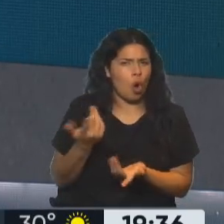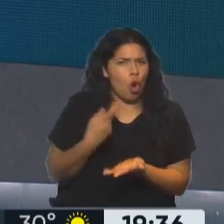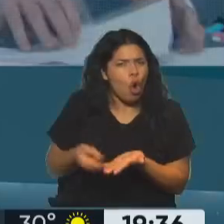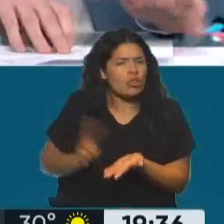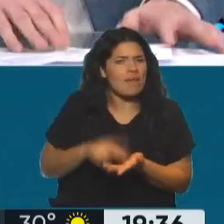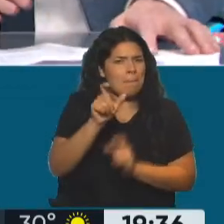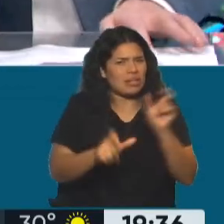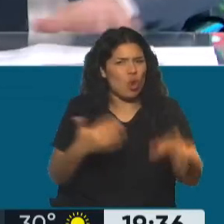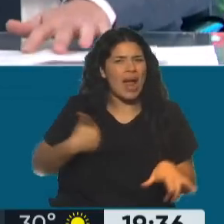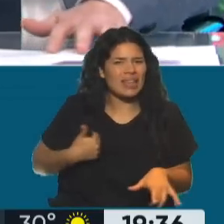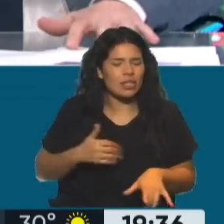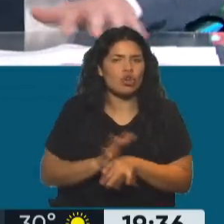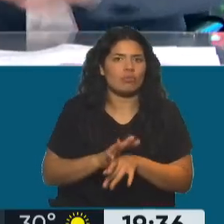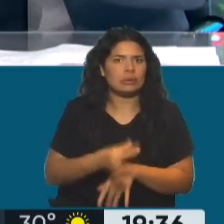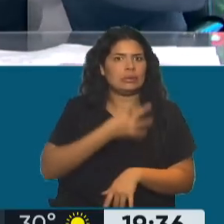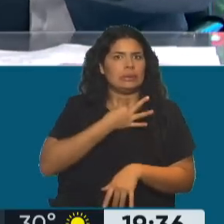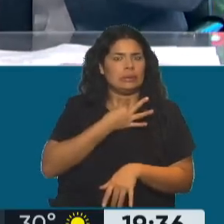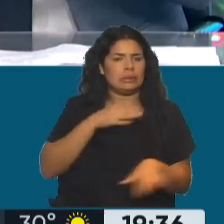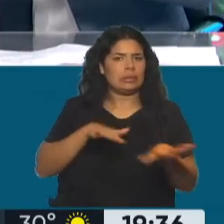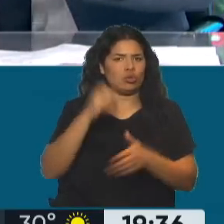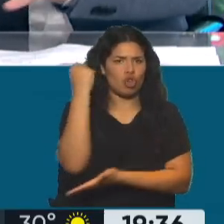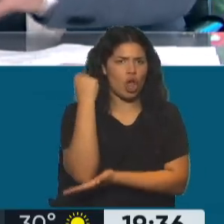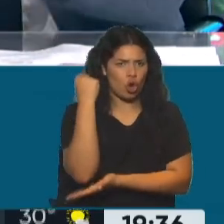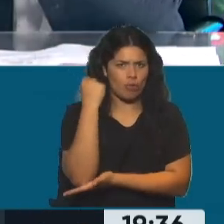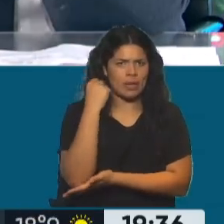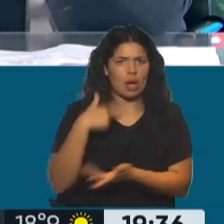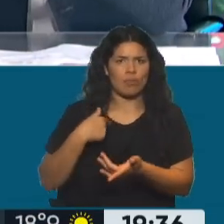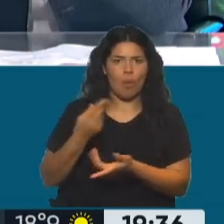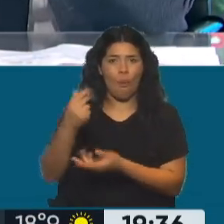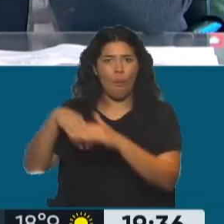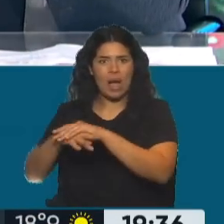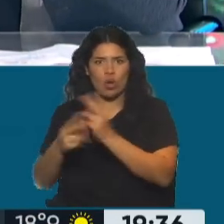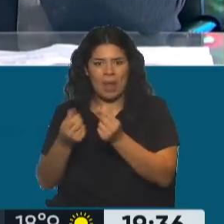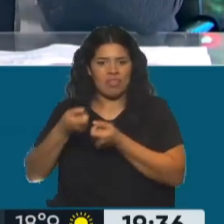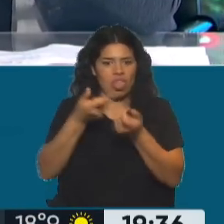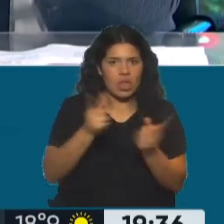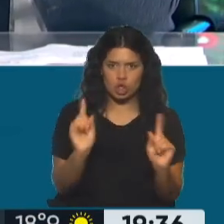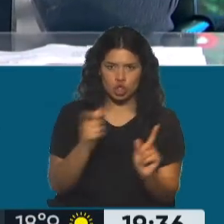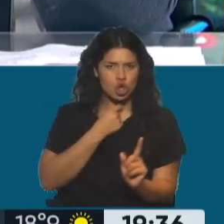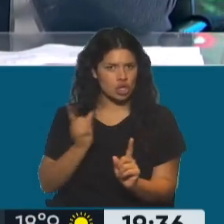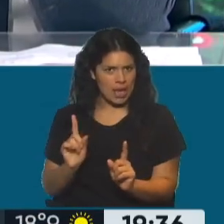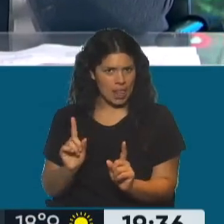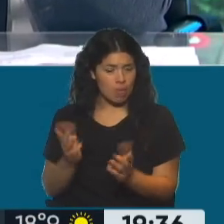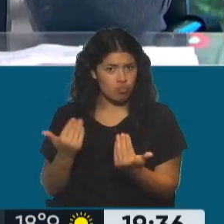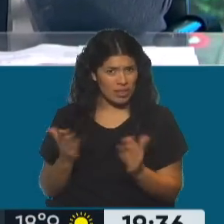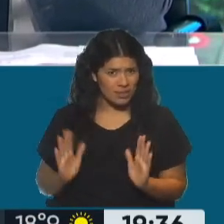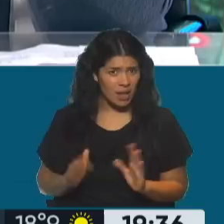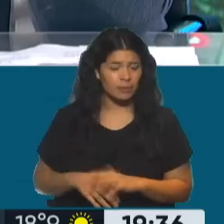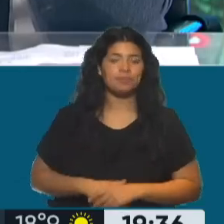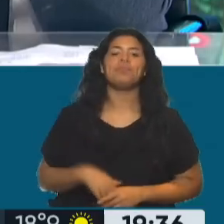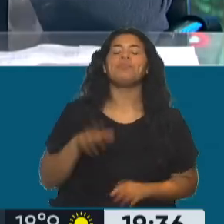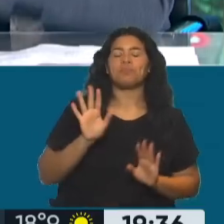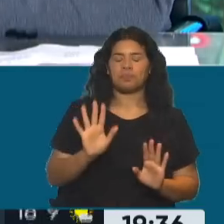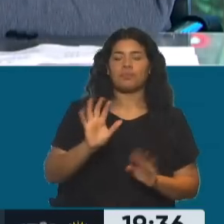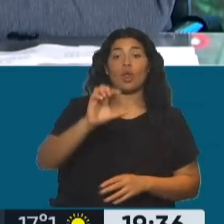en realidad, Otro corralito. él Sí, en claro. el paper, ahora vamos a ir a los números del tipo de cambio, pero antes de eso, efectivamente, él dice, Ocampo dice,